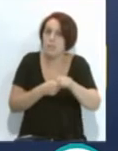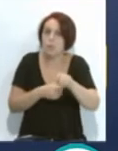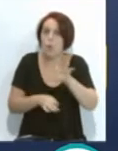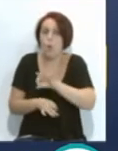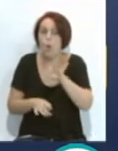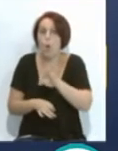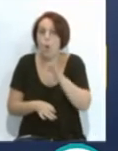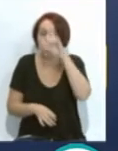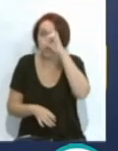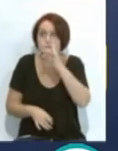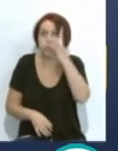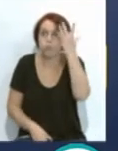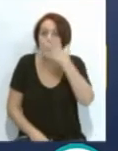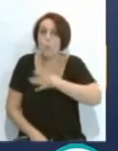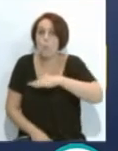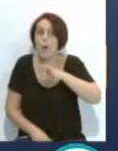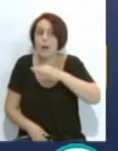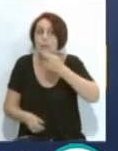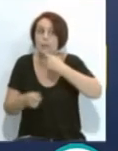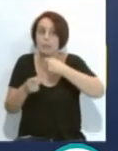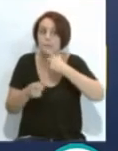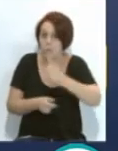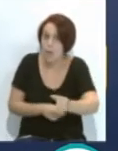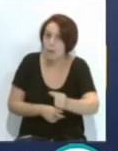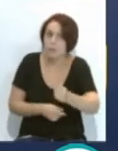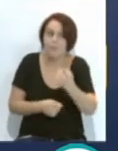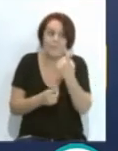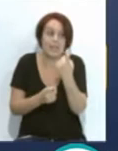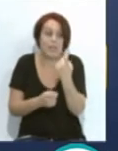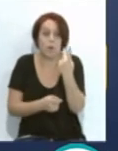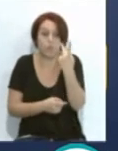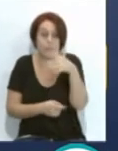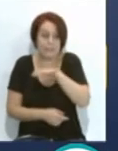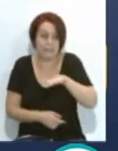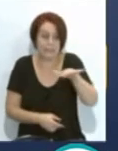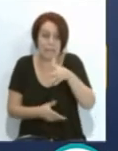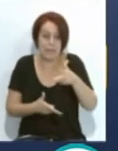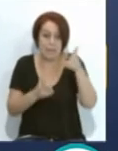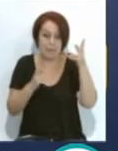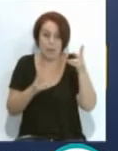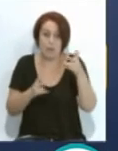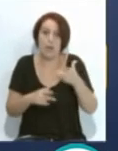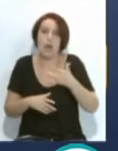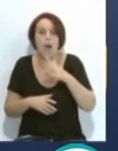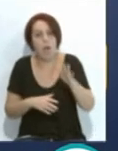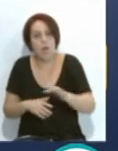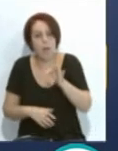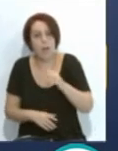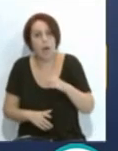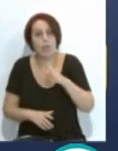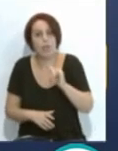por iniciativa que podían salir, el que nos haya faltado un hueco, además del que Alberto cedió al club,